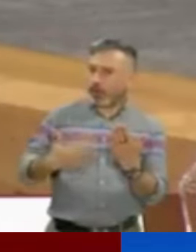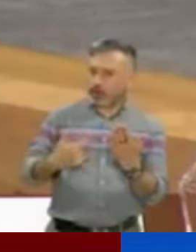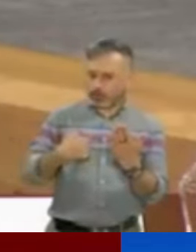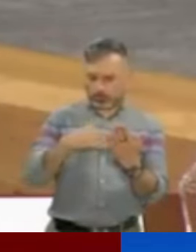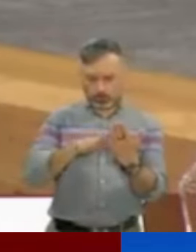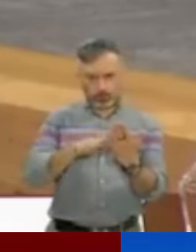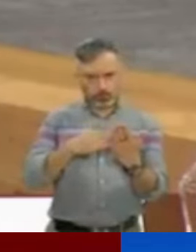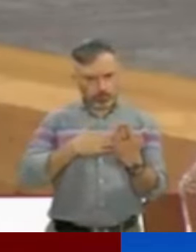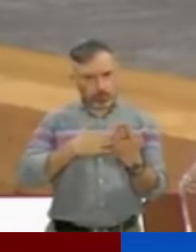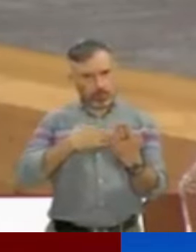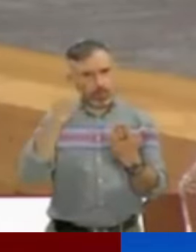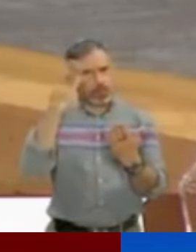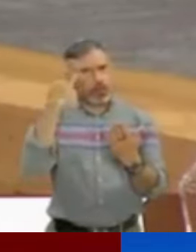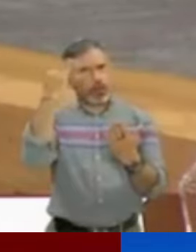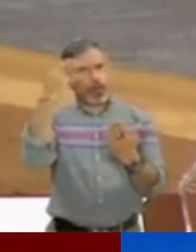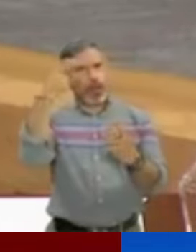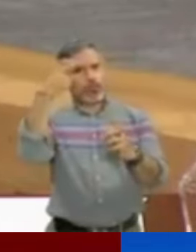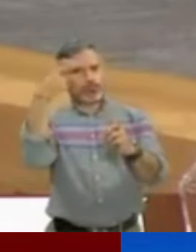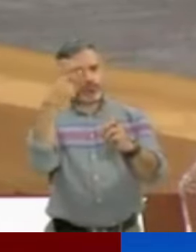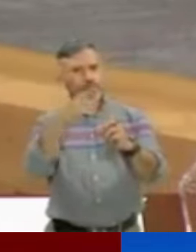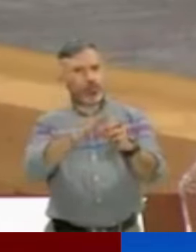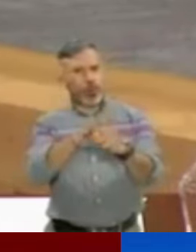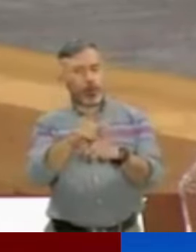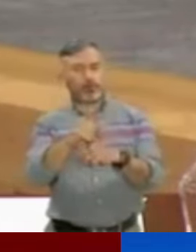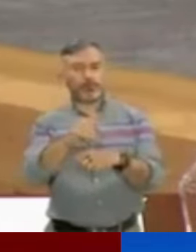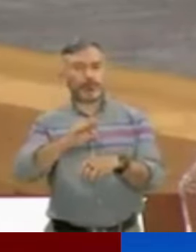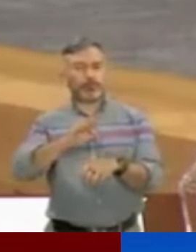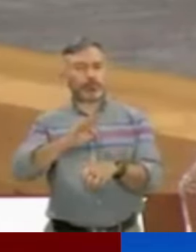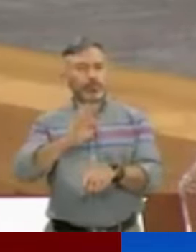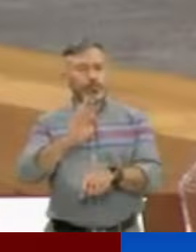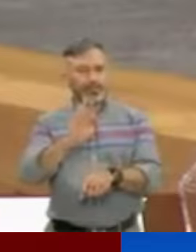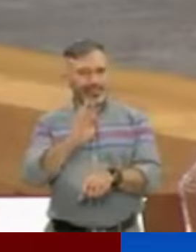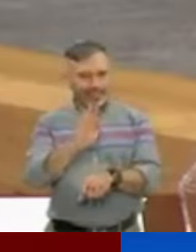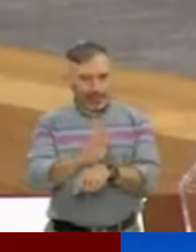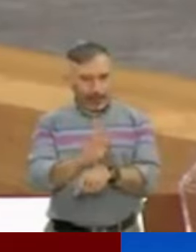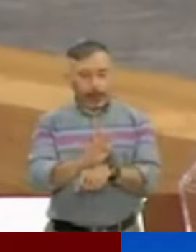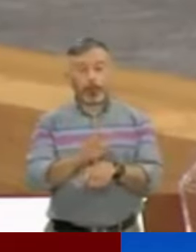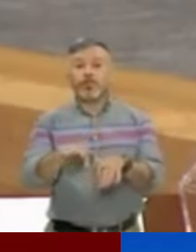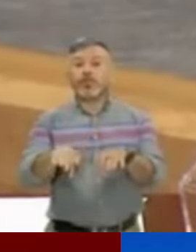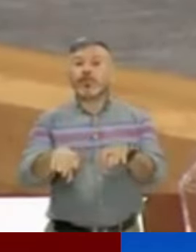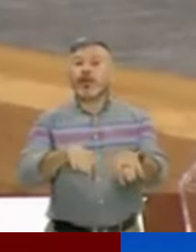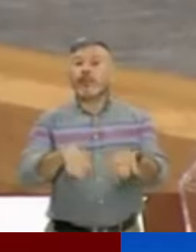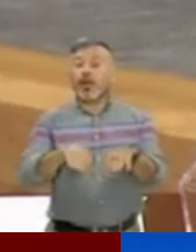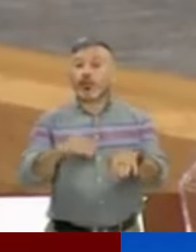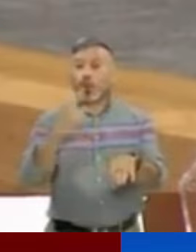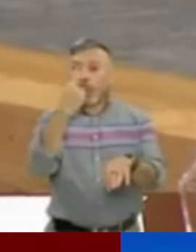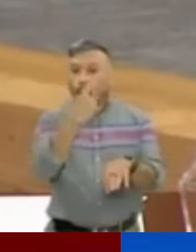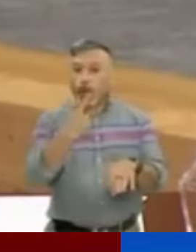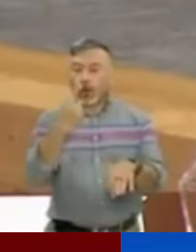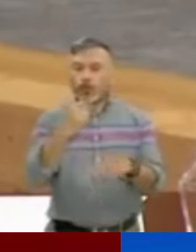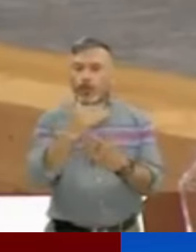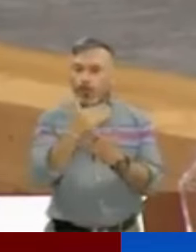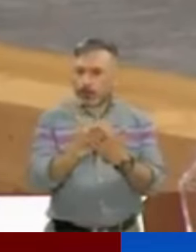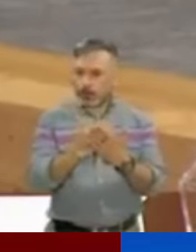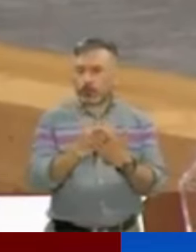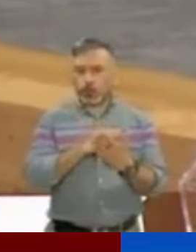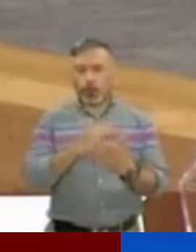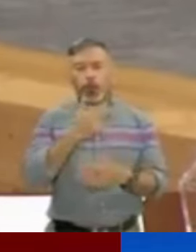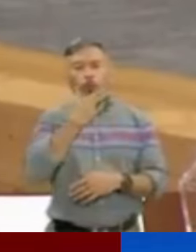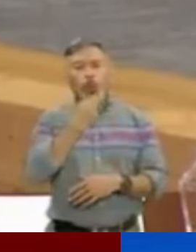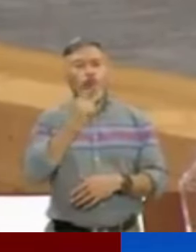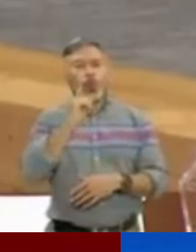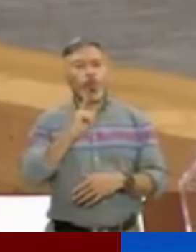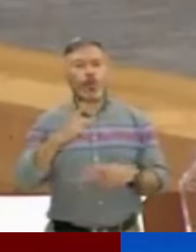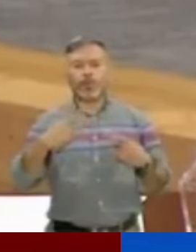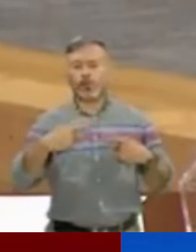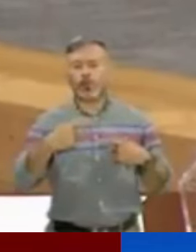ideología, como lo es la defensa y la reducción de la jornada laboral para que haya 2 días de descanso para las y los